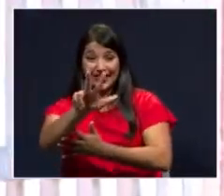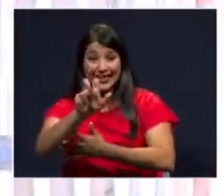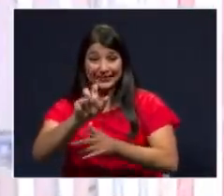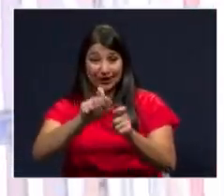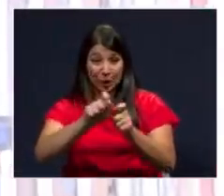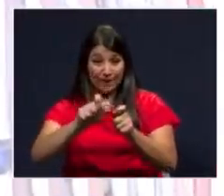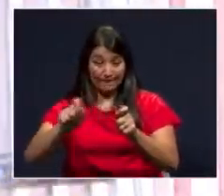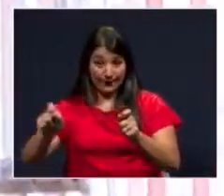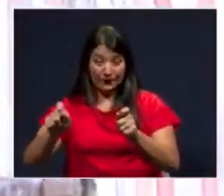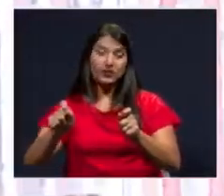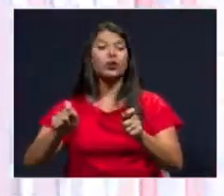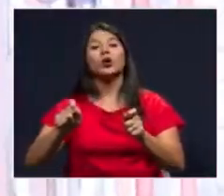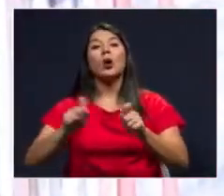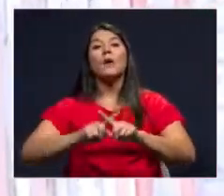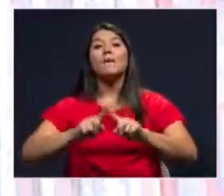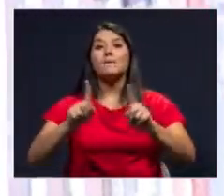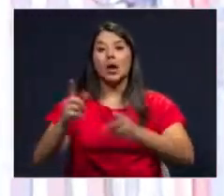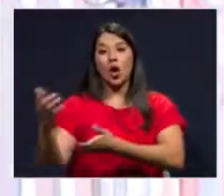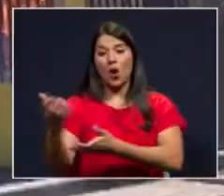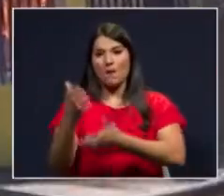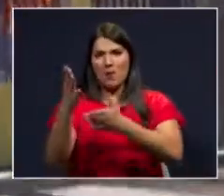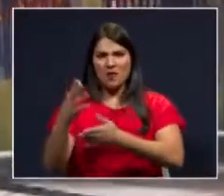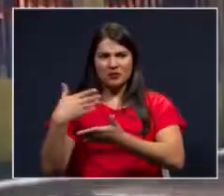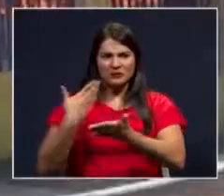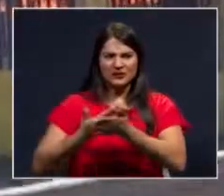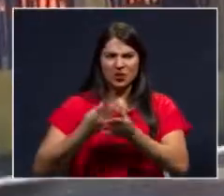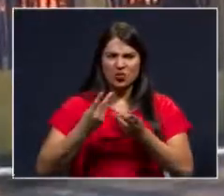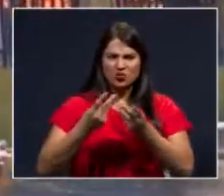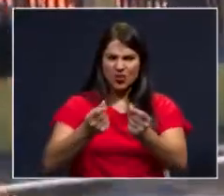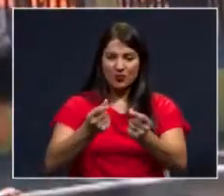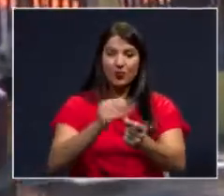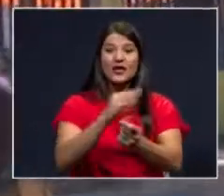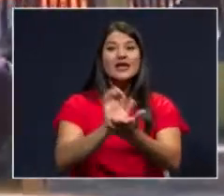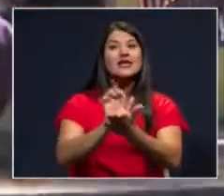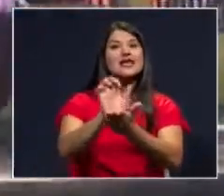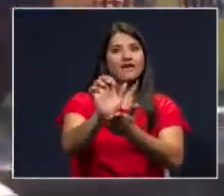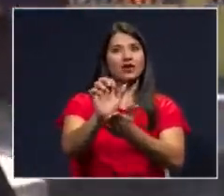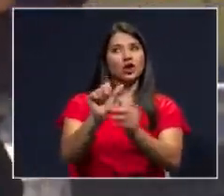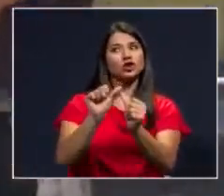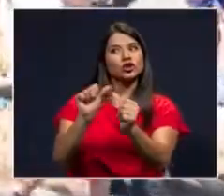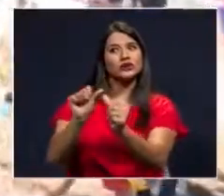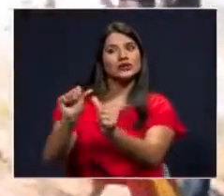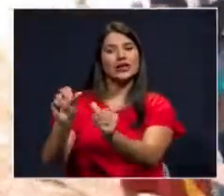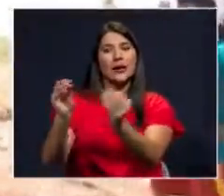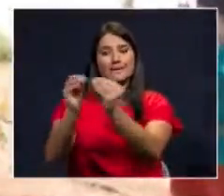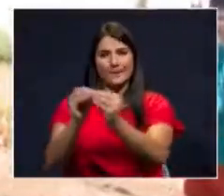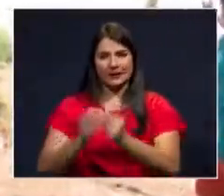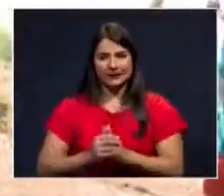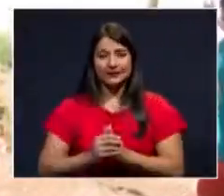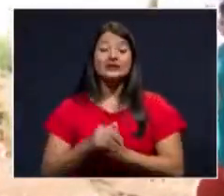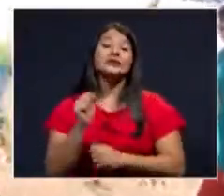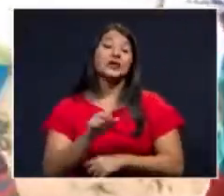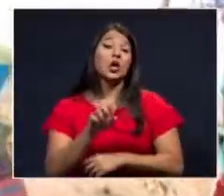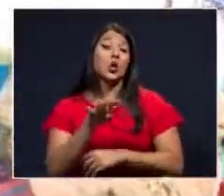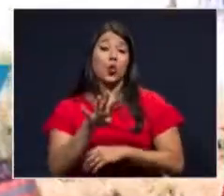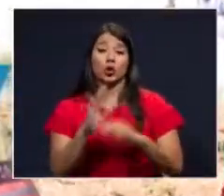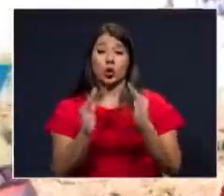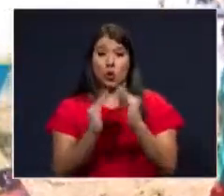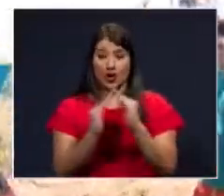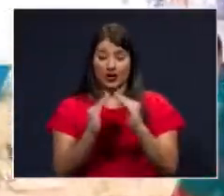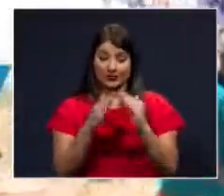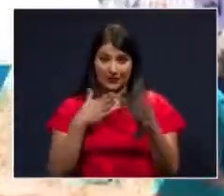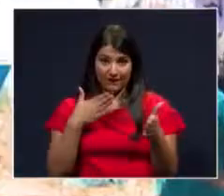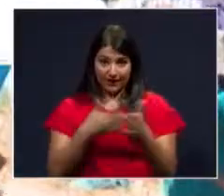Sin embargo, la rápida acción del cuerpo de bomberos evitó que el fuego alcanzara las casas cercanas. Estamos hablando de 4 estructuras